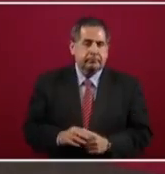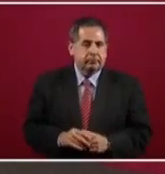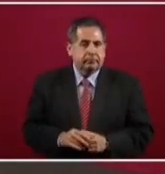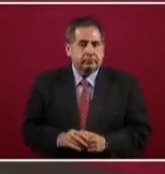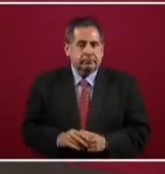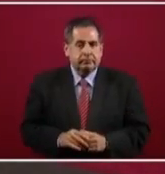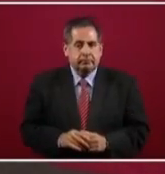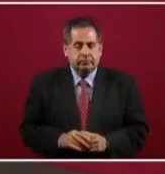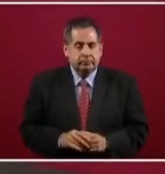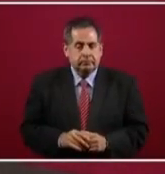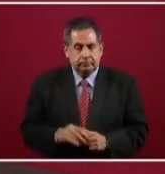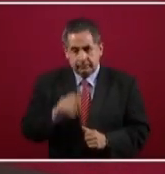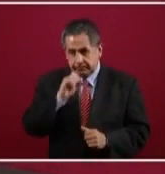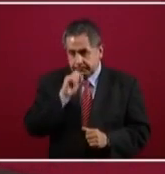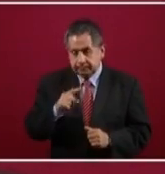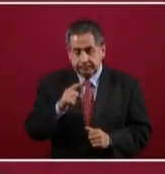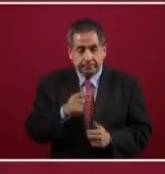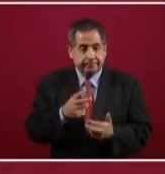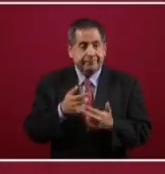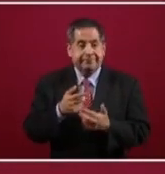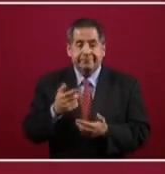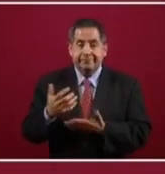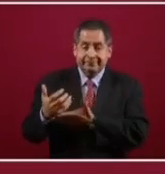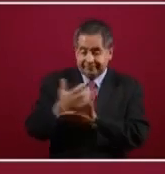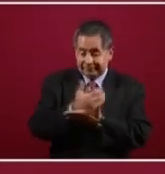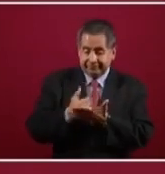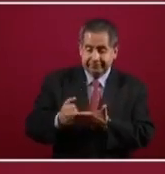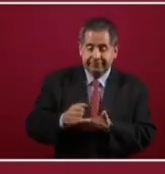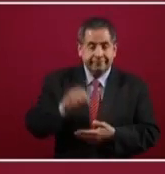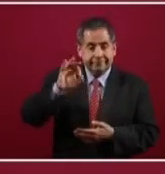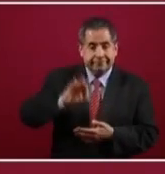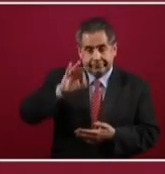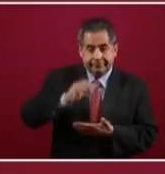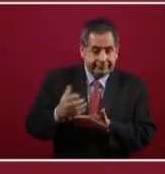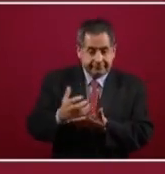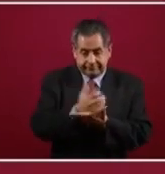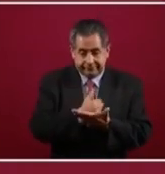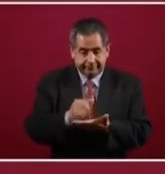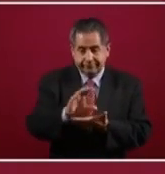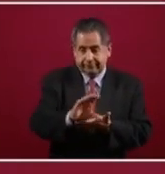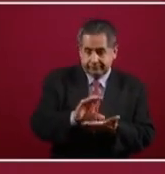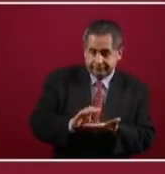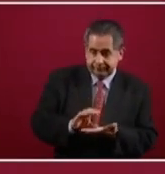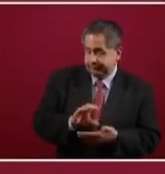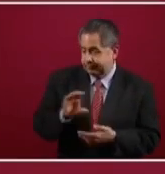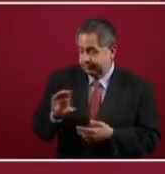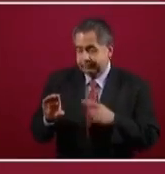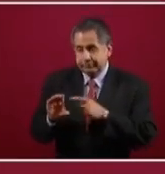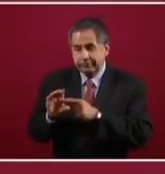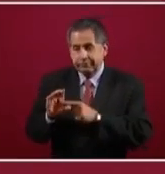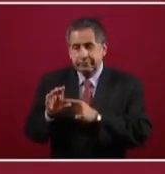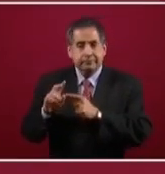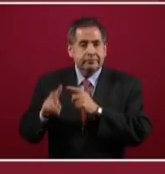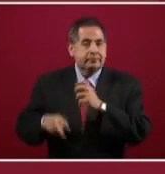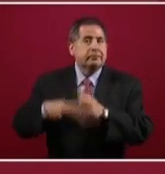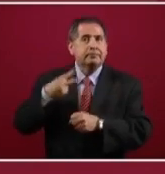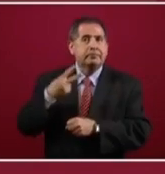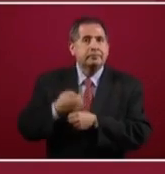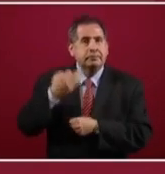y que las utilidades de Pemex para el segundo